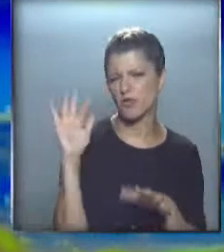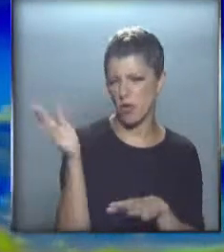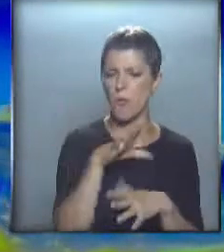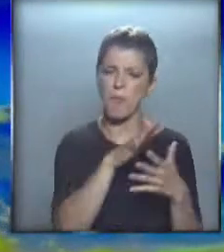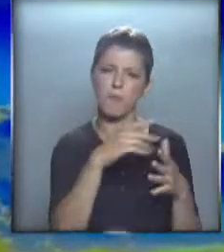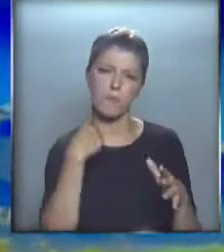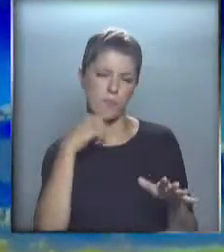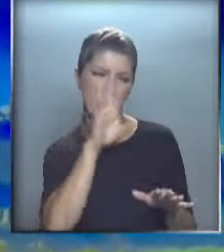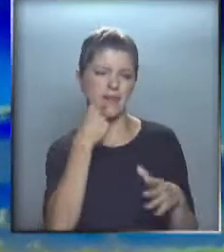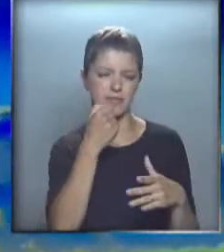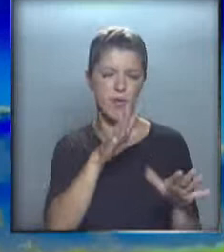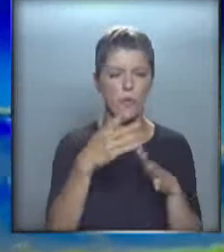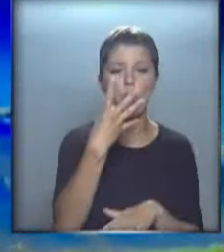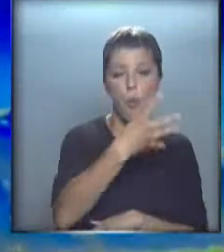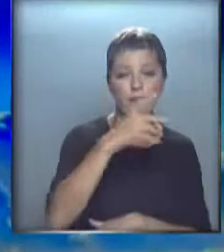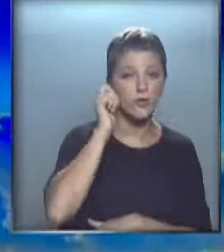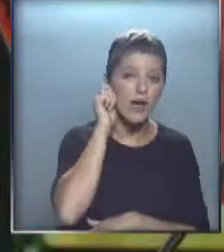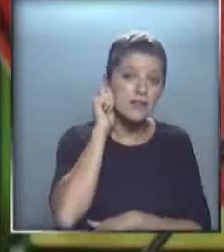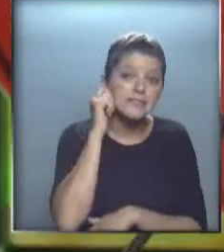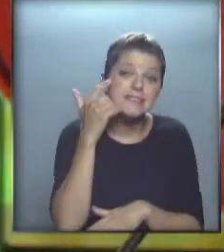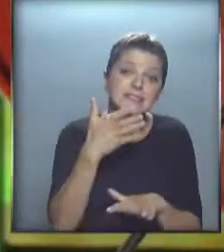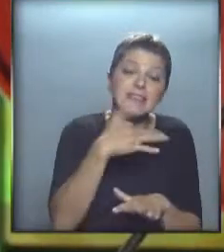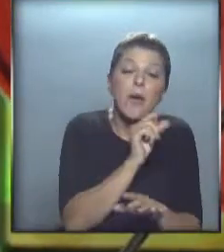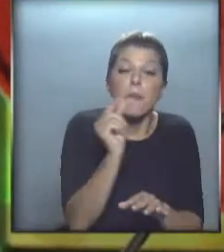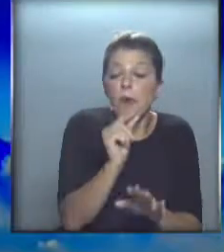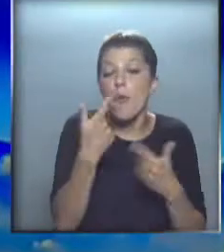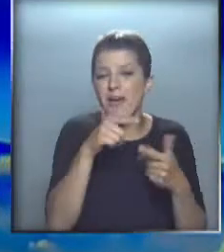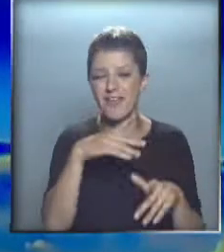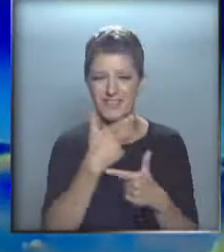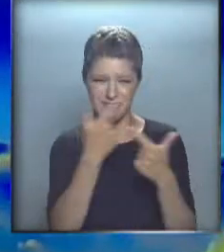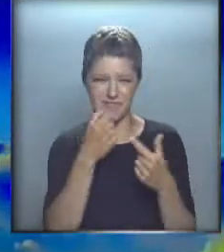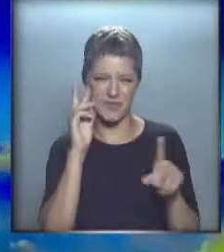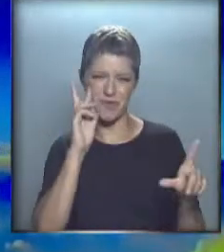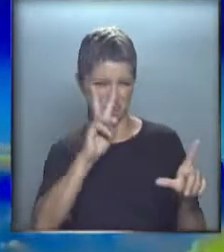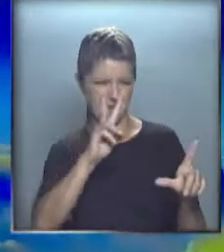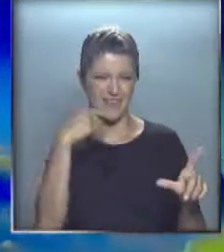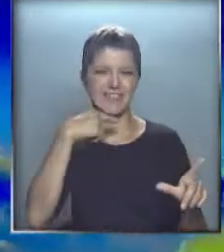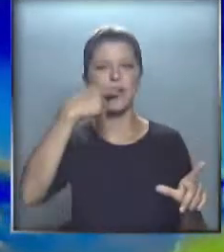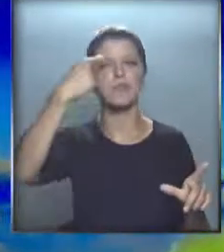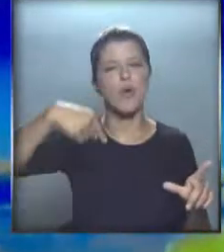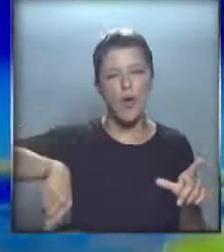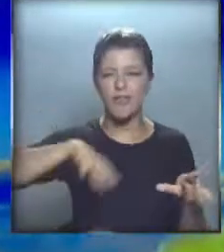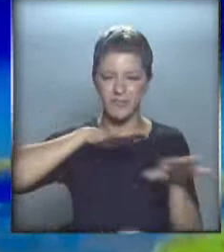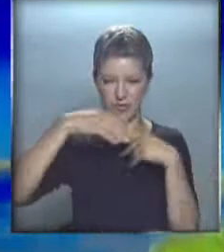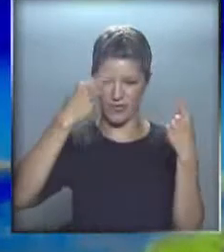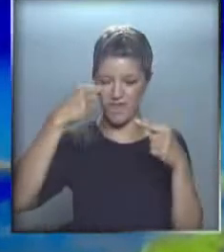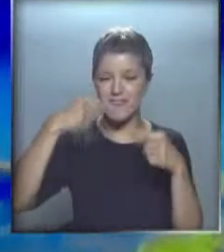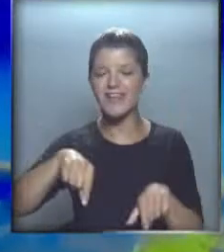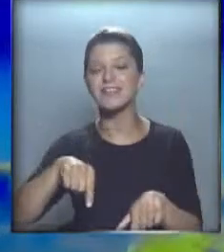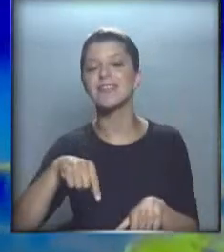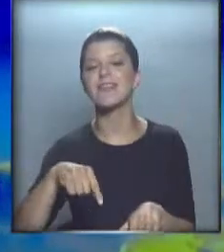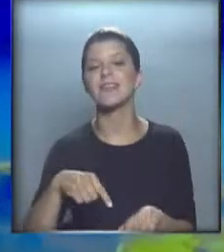los 4 años, que no van a entender mucho, pero es divertido porque aparte es lindo, tiene muchos colores, va a llamar la atención